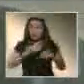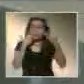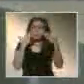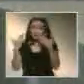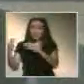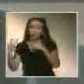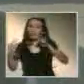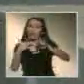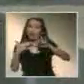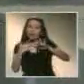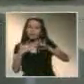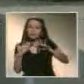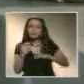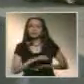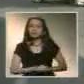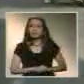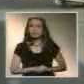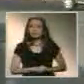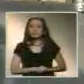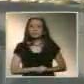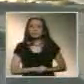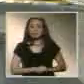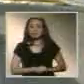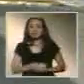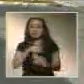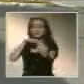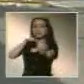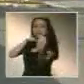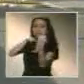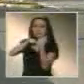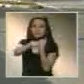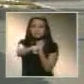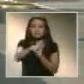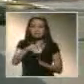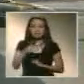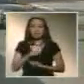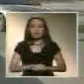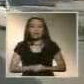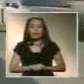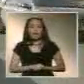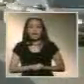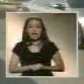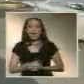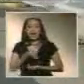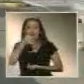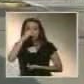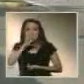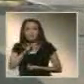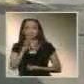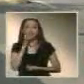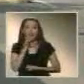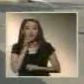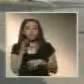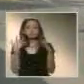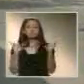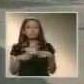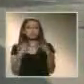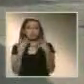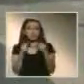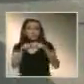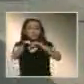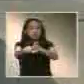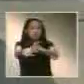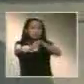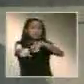Rochedal también subiendo. En el trayecto del canal hasta este punto en el que nos encontramos había todavía bastante cola en lo que sería